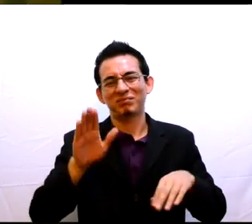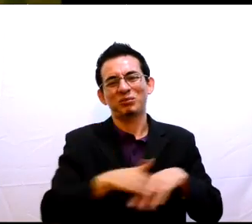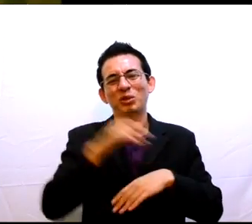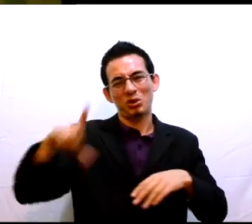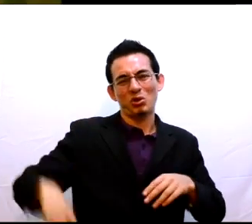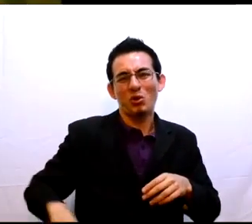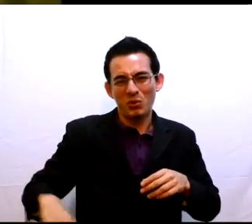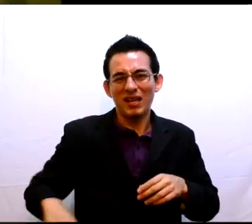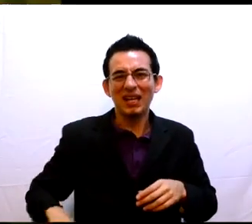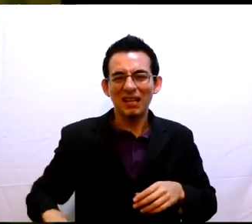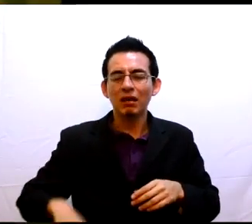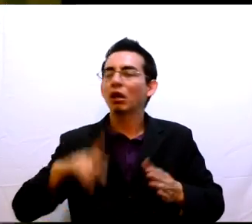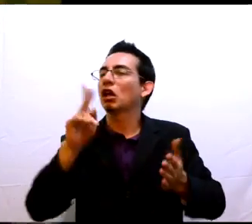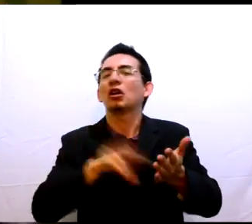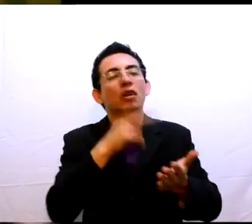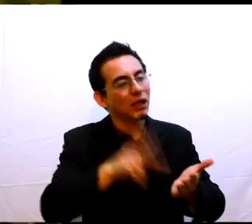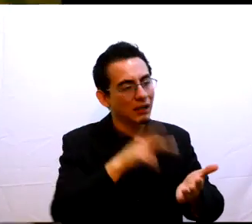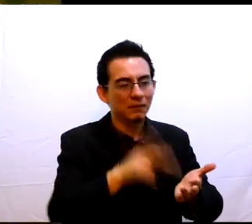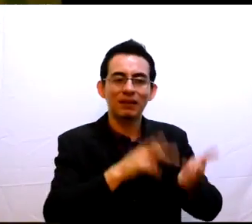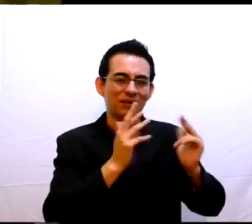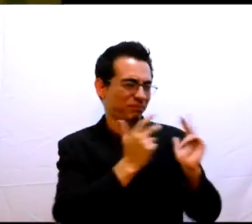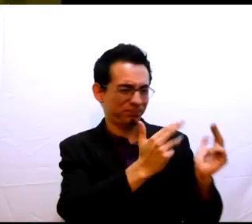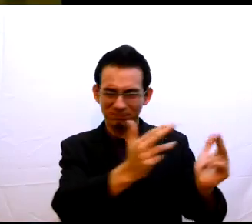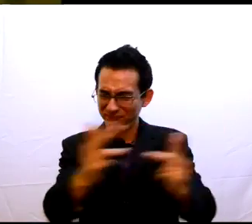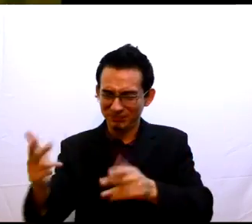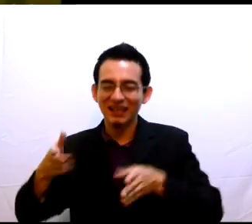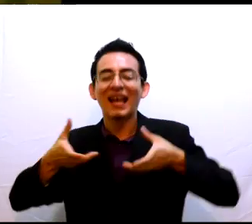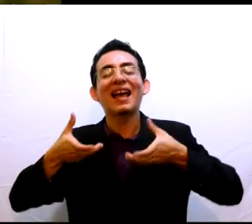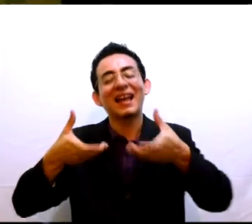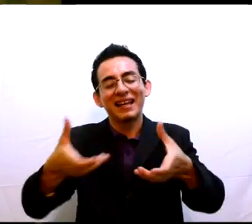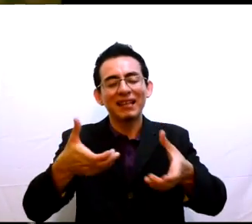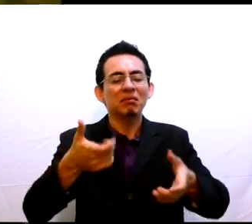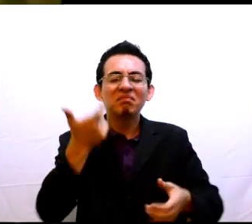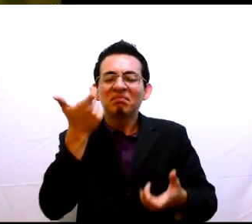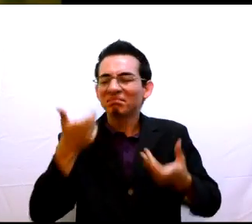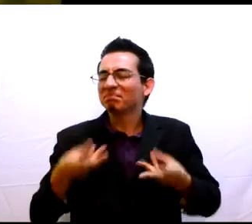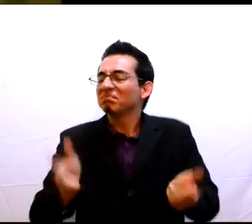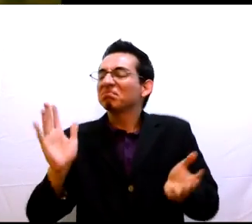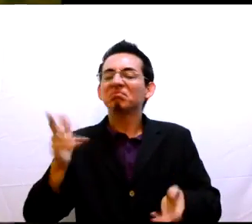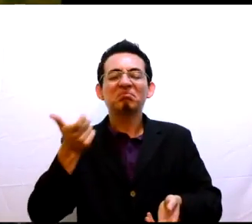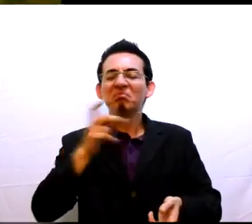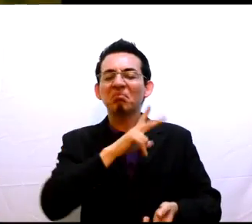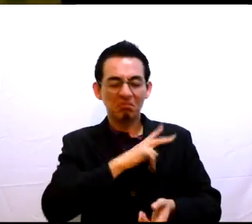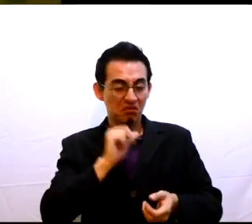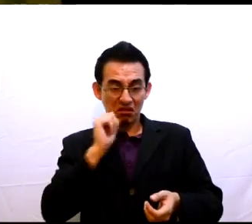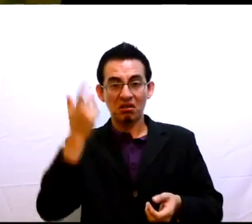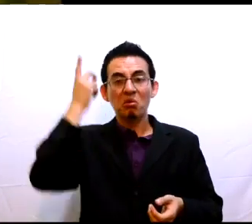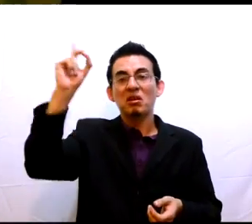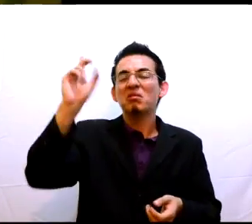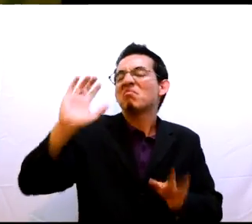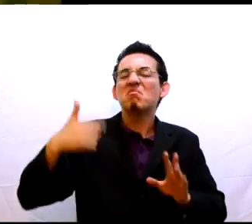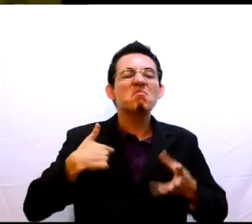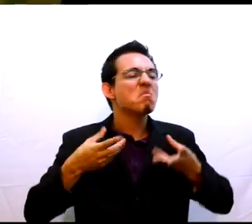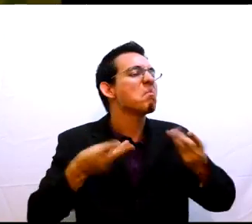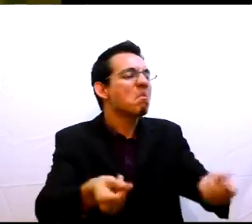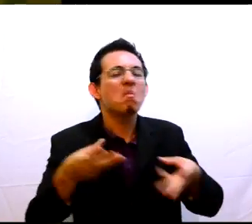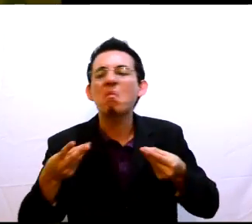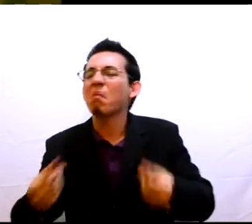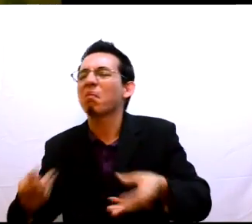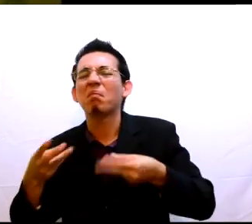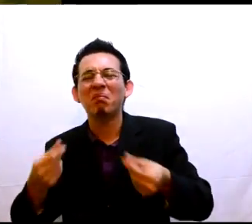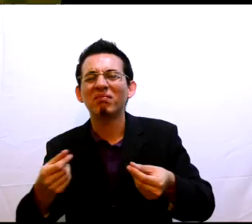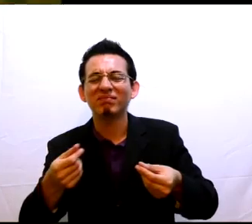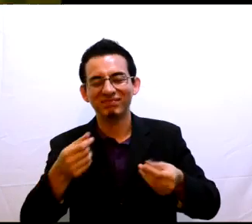cuenta de eso y vuelven a romper el claro el dinero no es de ellos lo despilfarran o por ejemplo